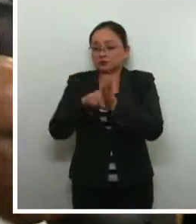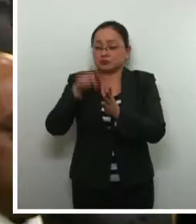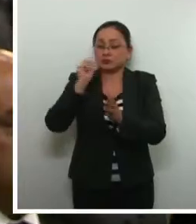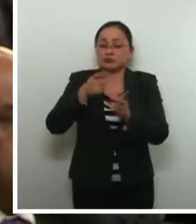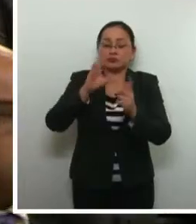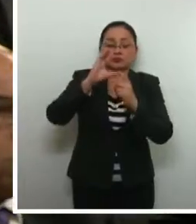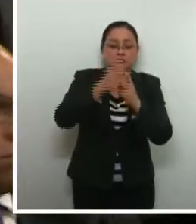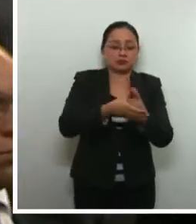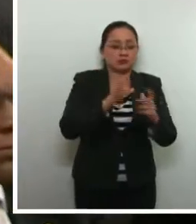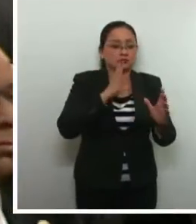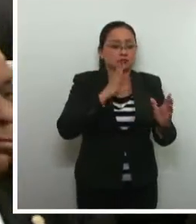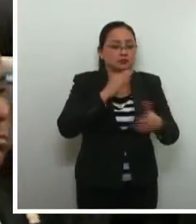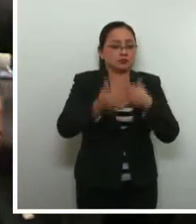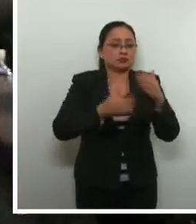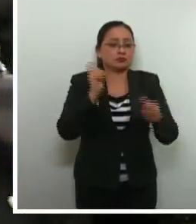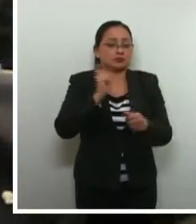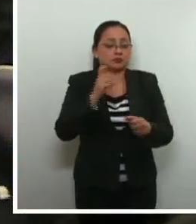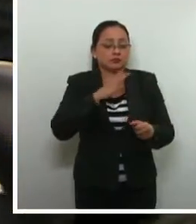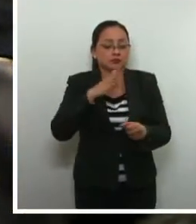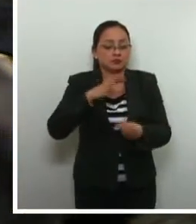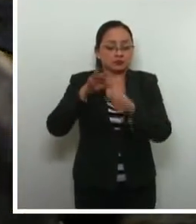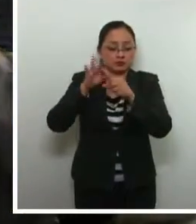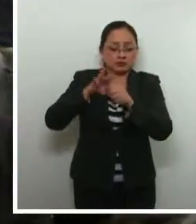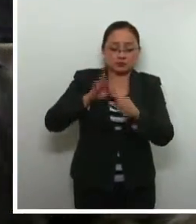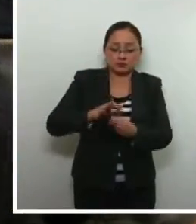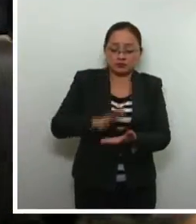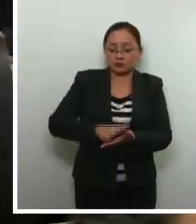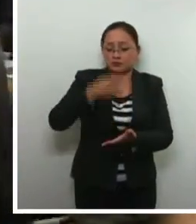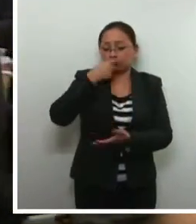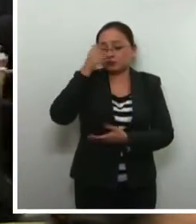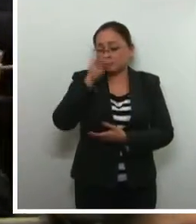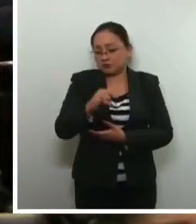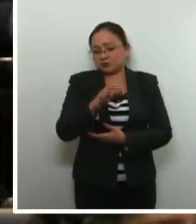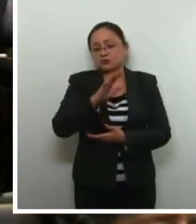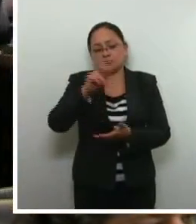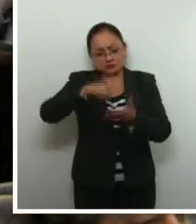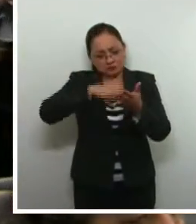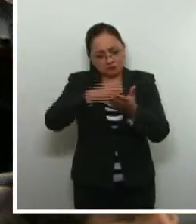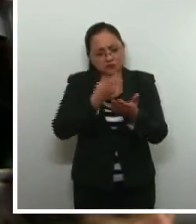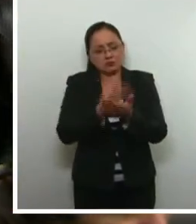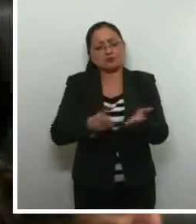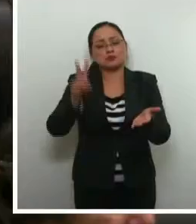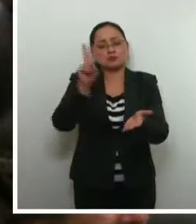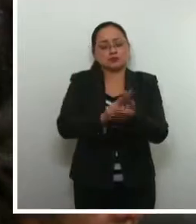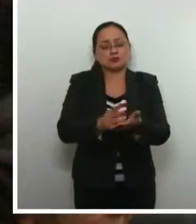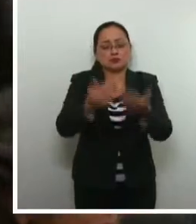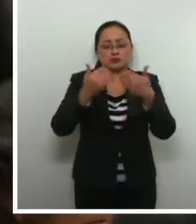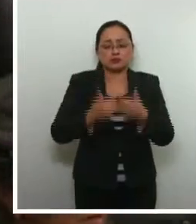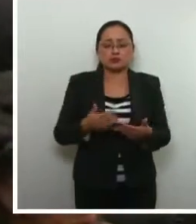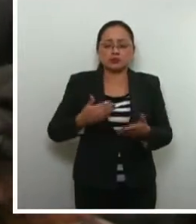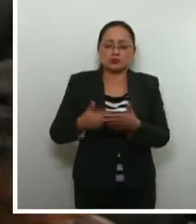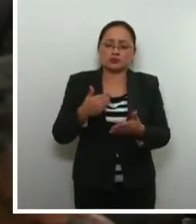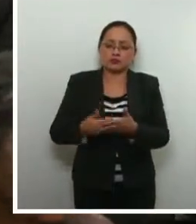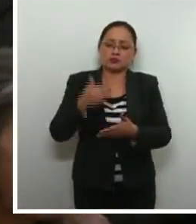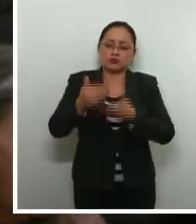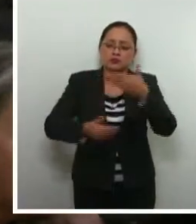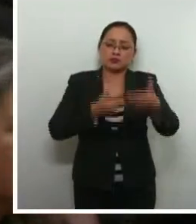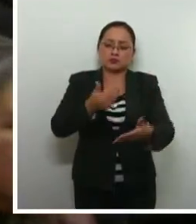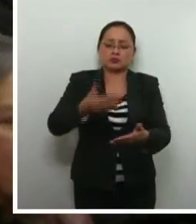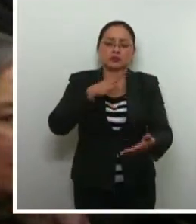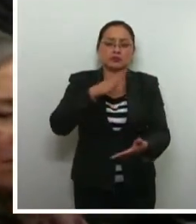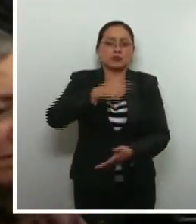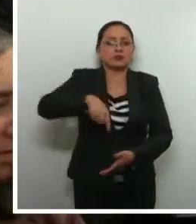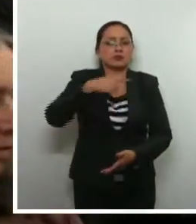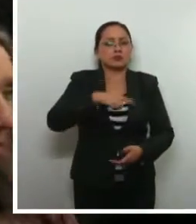comisión cuando se alcanzó la mayoría calificada. Ese ha sido hasta ahora el procedimiento que hemos seguido en